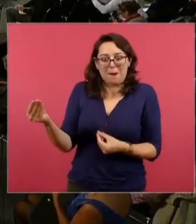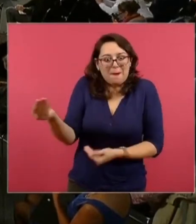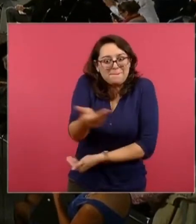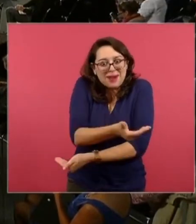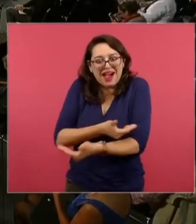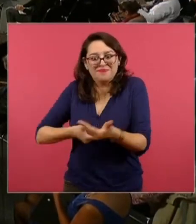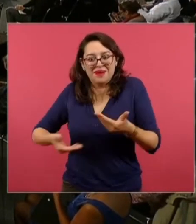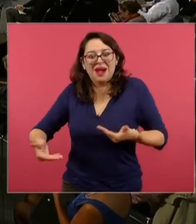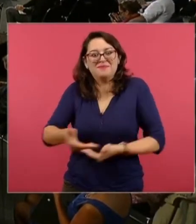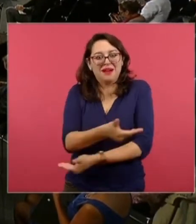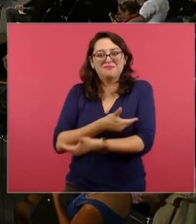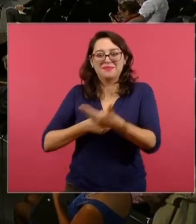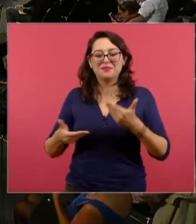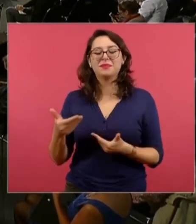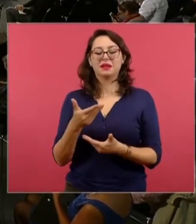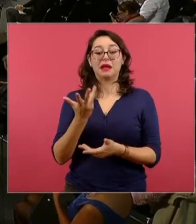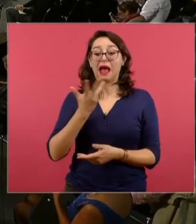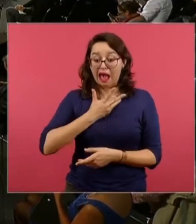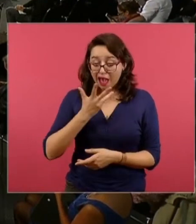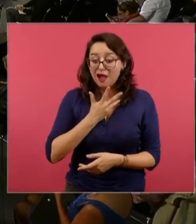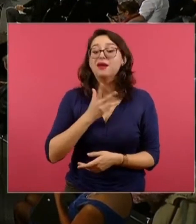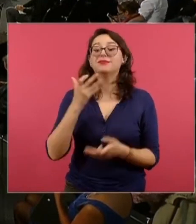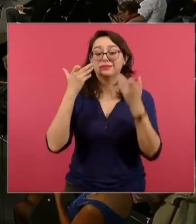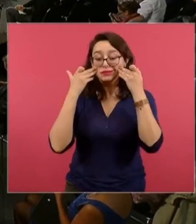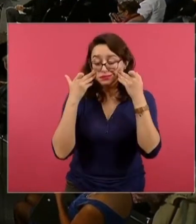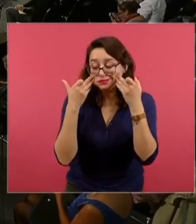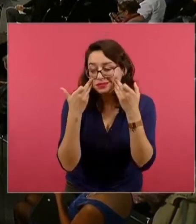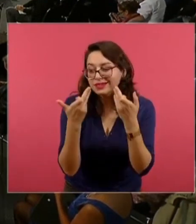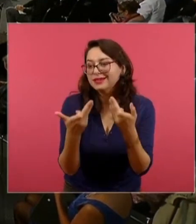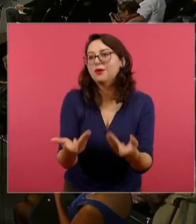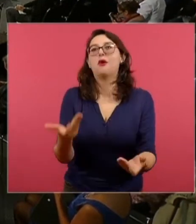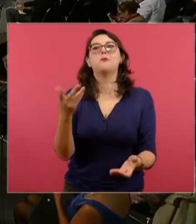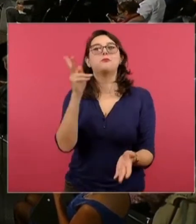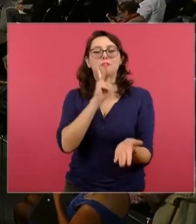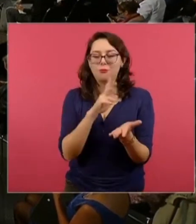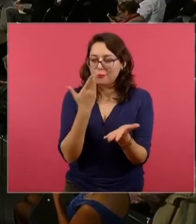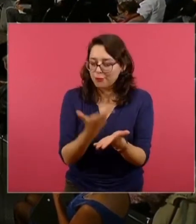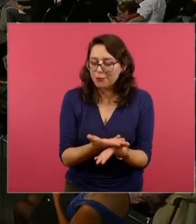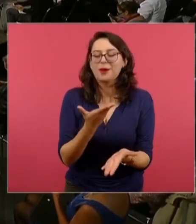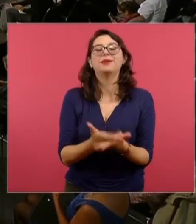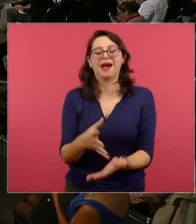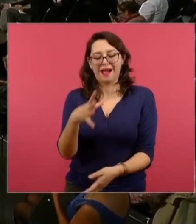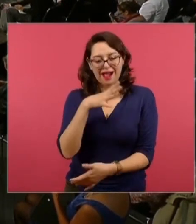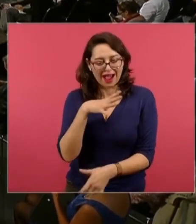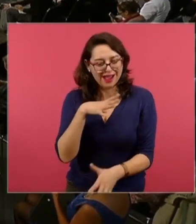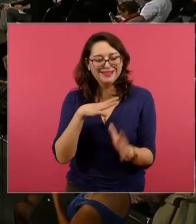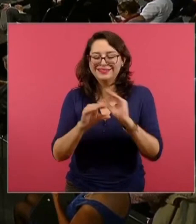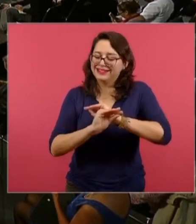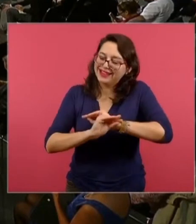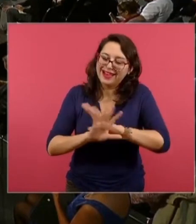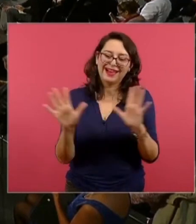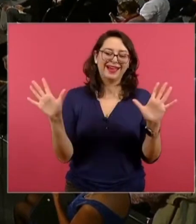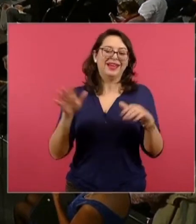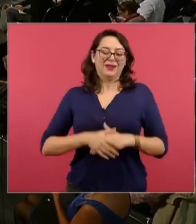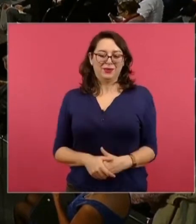se generaron en una cuestión virtual. ¿Hay evidencia de ello? Claro que hay evidencias. Se integraron las mesas, en